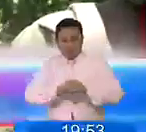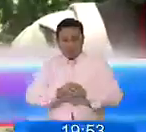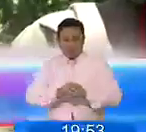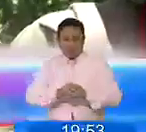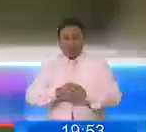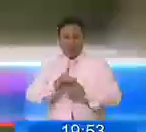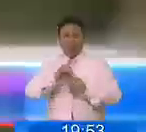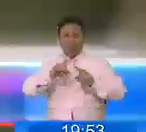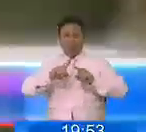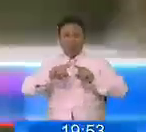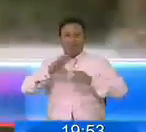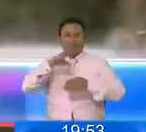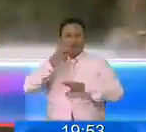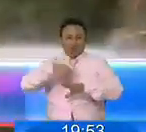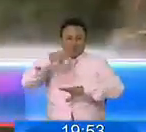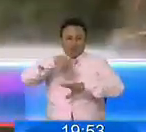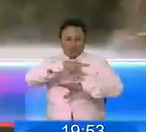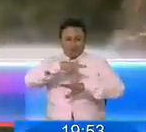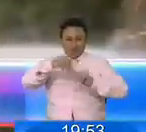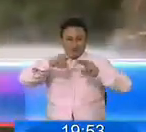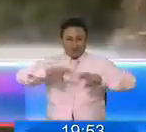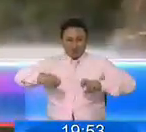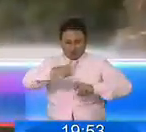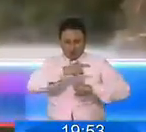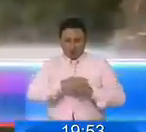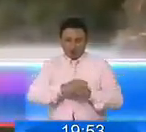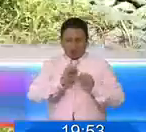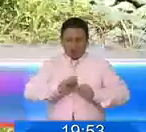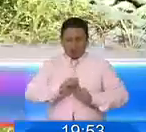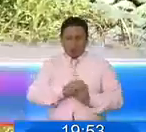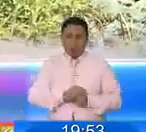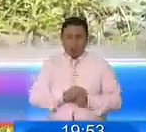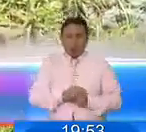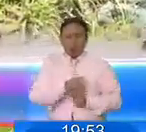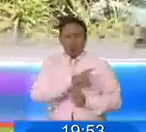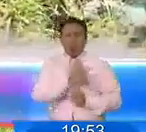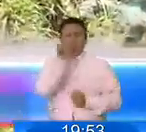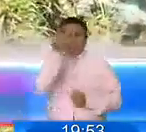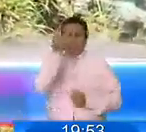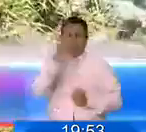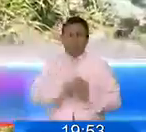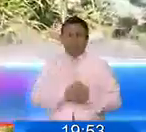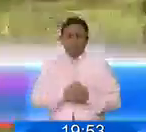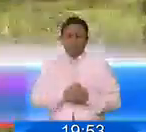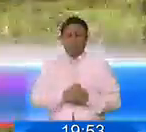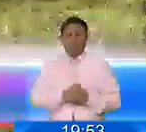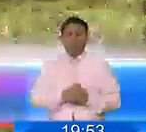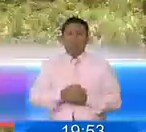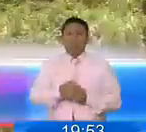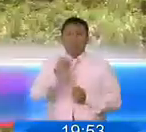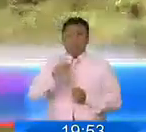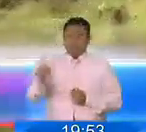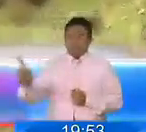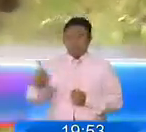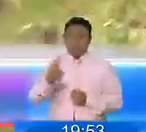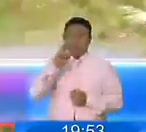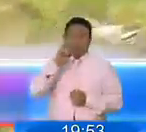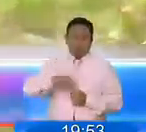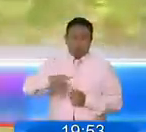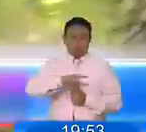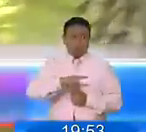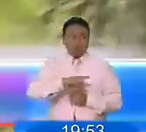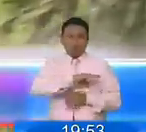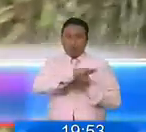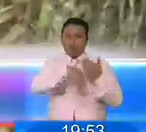entomólogos iniciativas como ésta generan mayor conciencia ambiental que permite a decir de un visitante que llegó al sitio conservar el